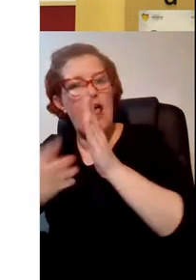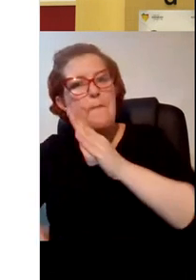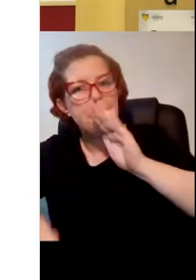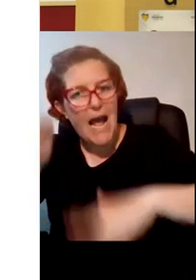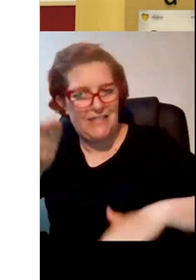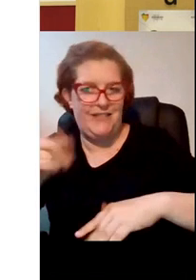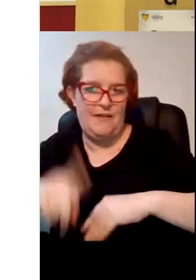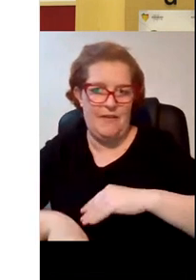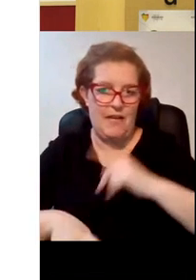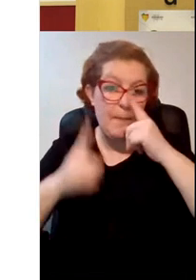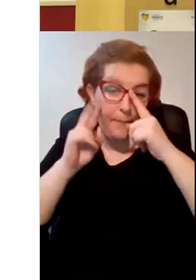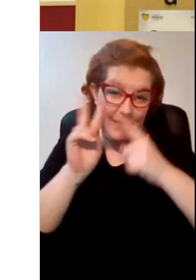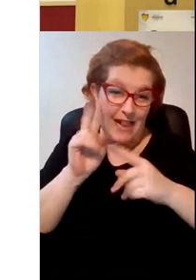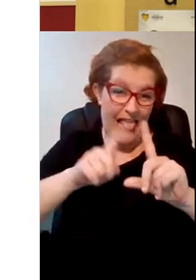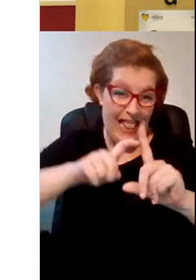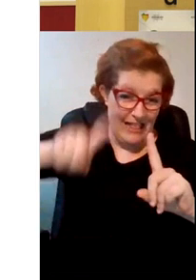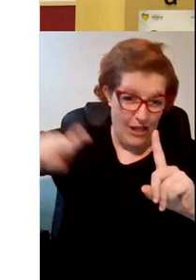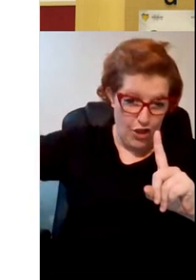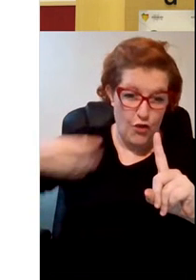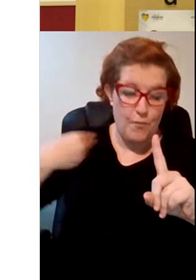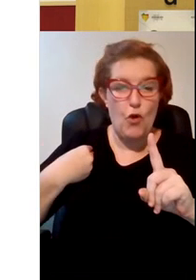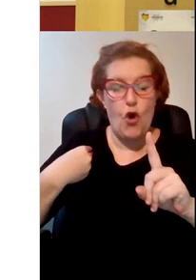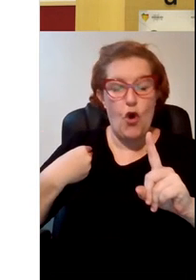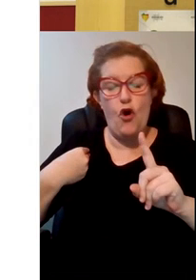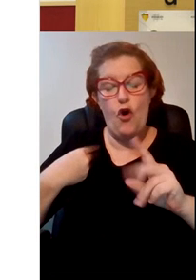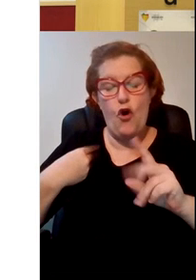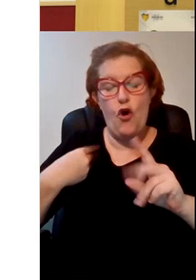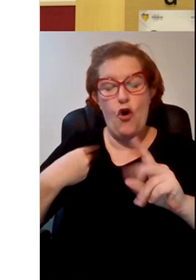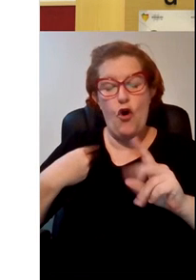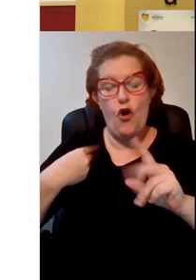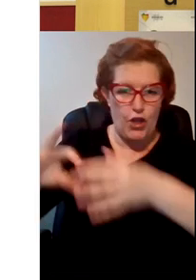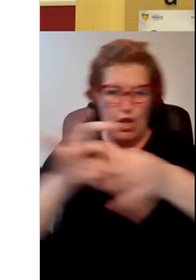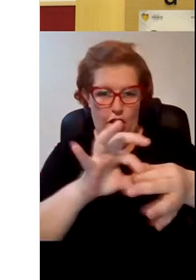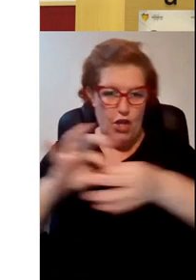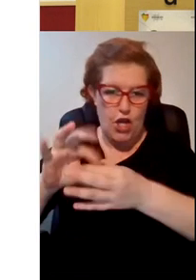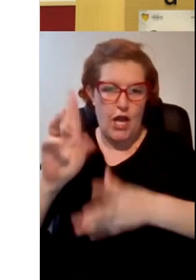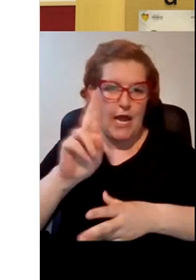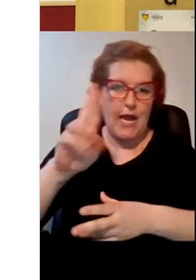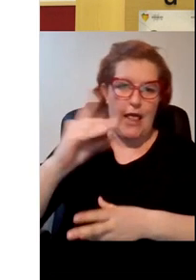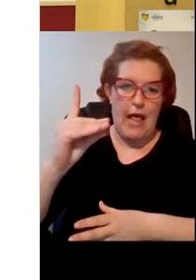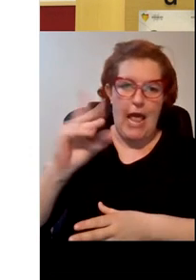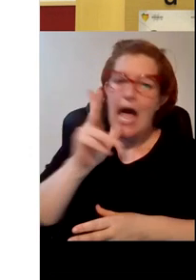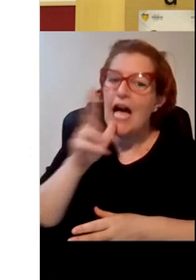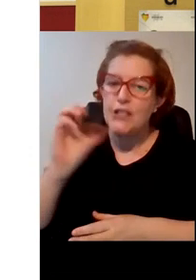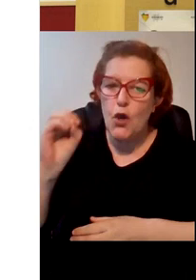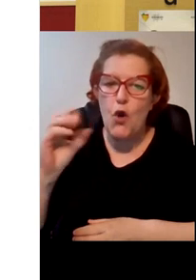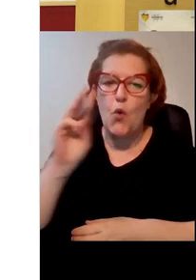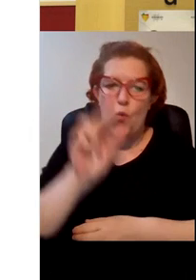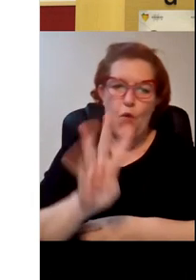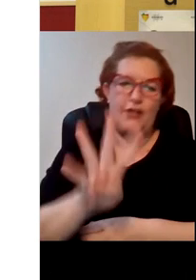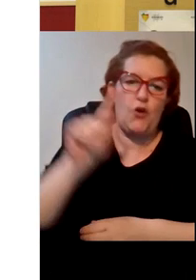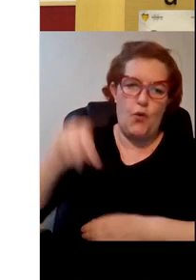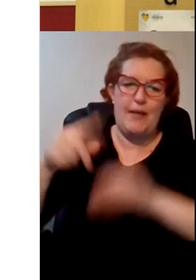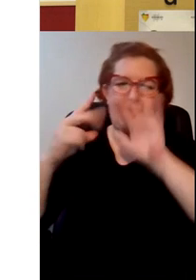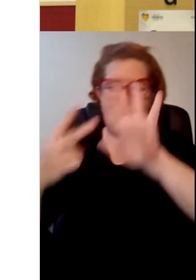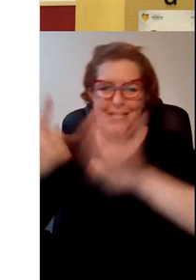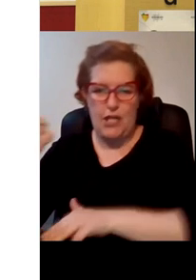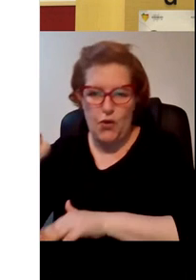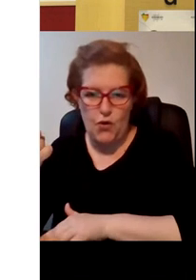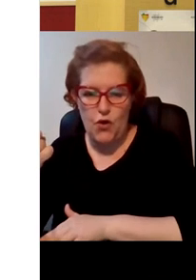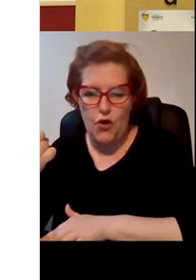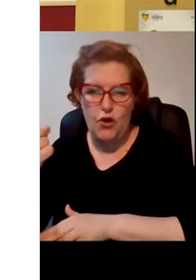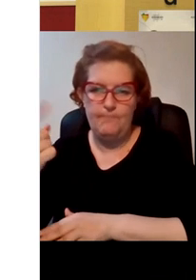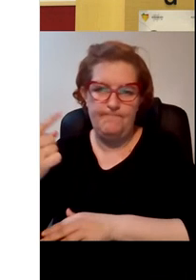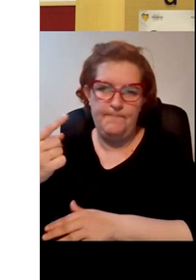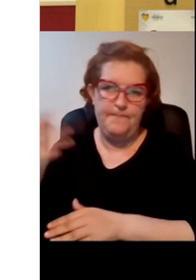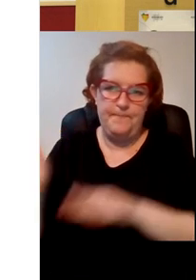asignatura y vemos los estadísticos del estudio correlacional larroudé spearman fue de 0 a 471 s